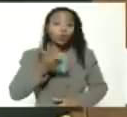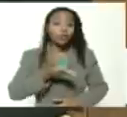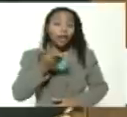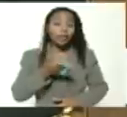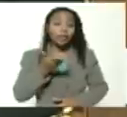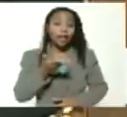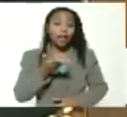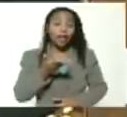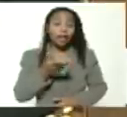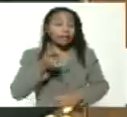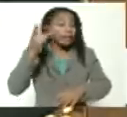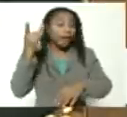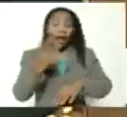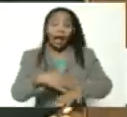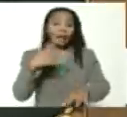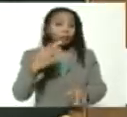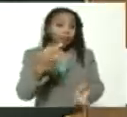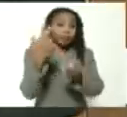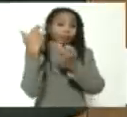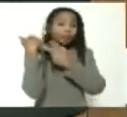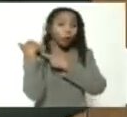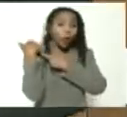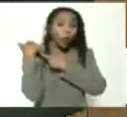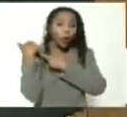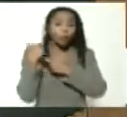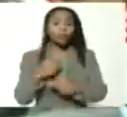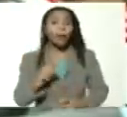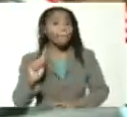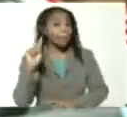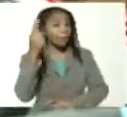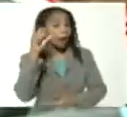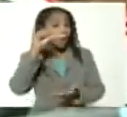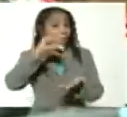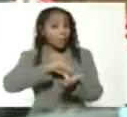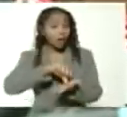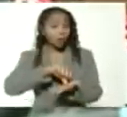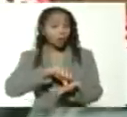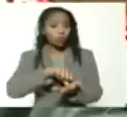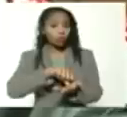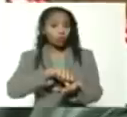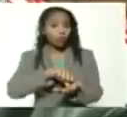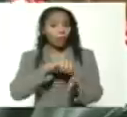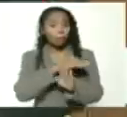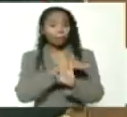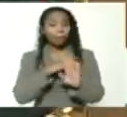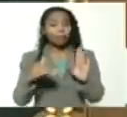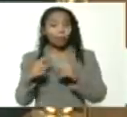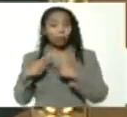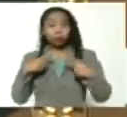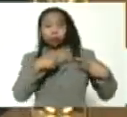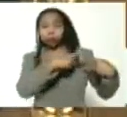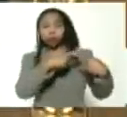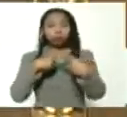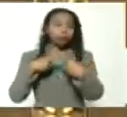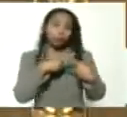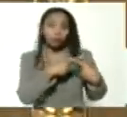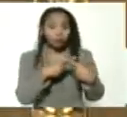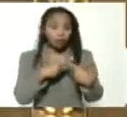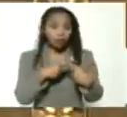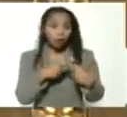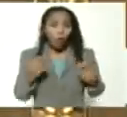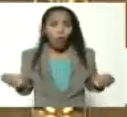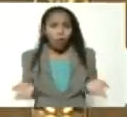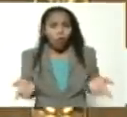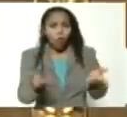importantísima y delicada responsabilidad. Primero, en medio prácticamente de una guerra fomentada por